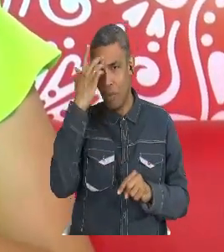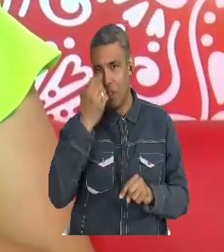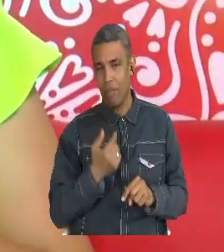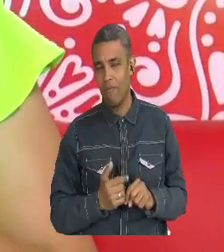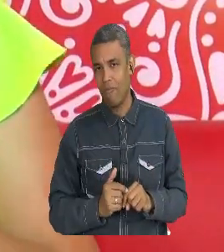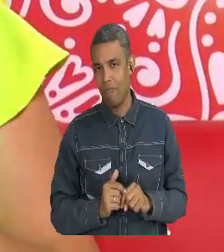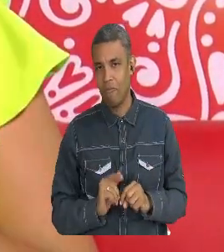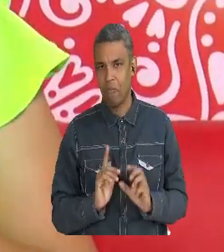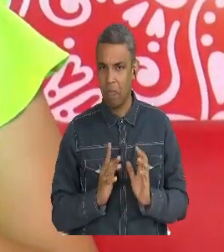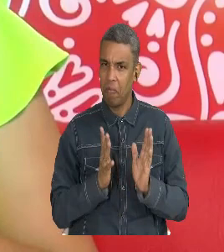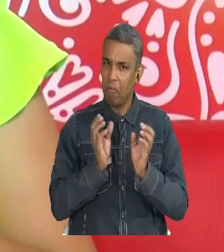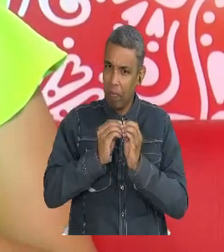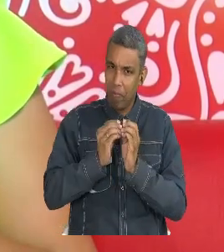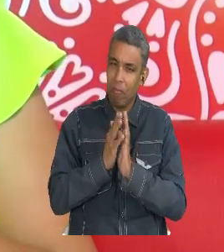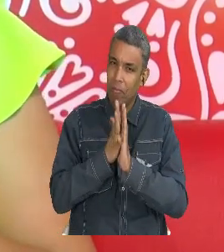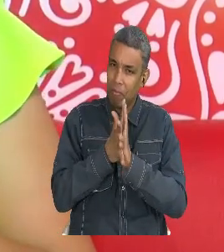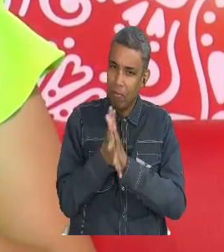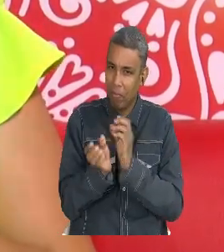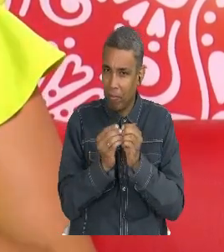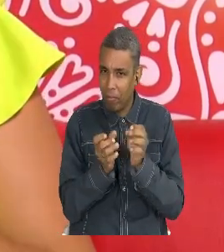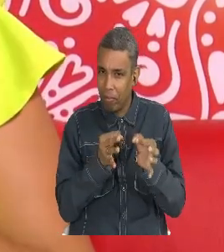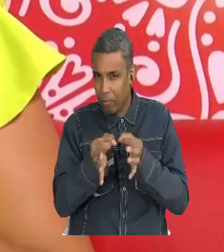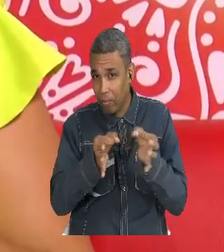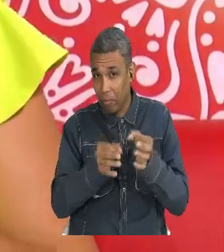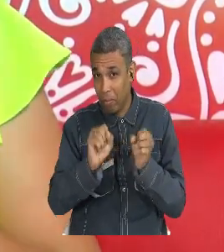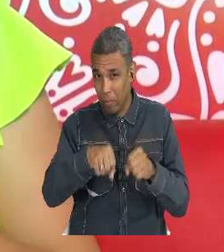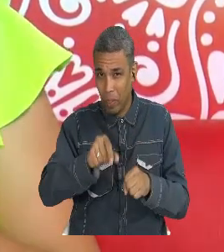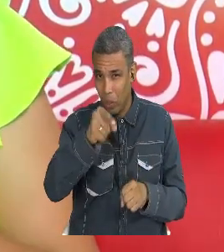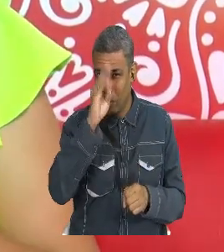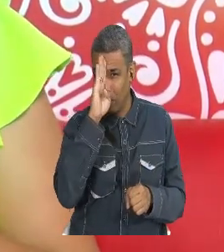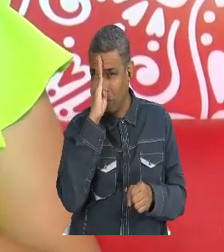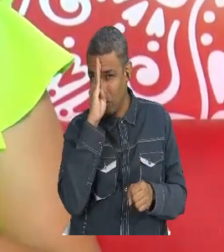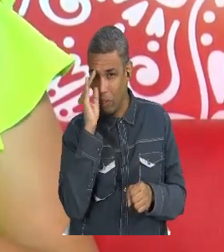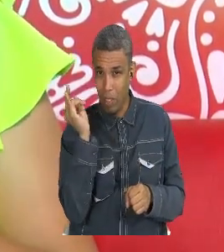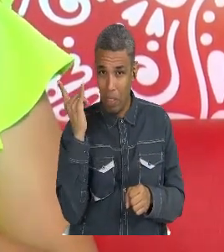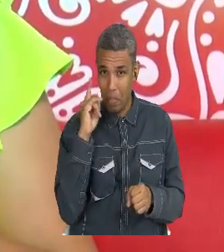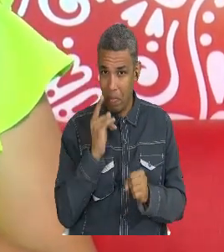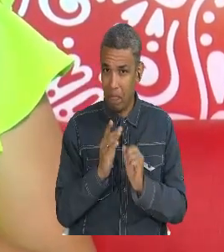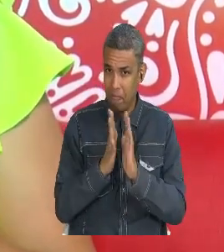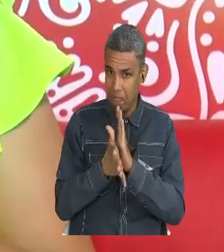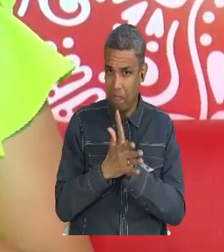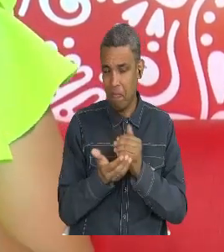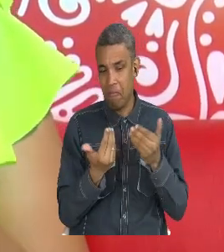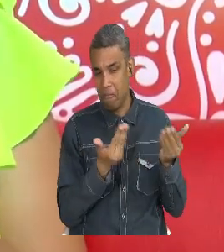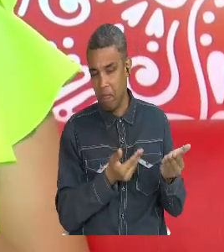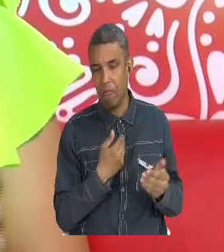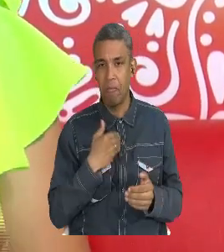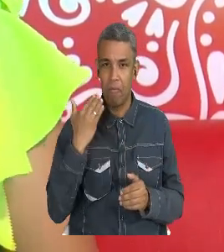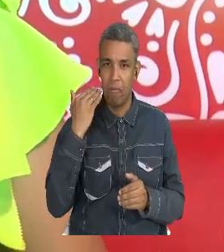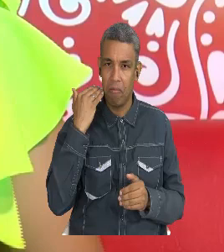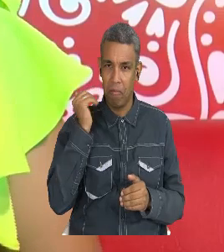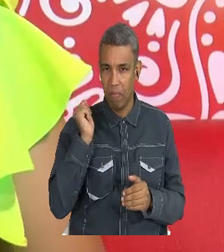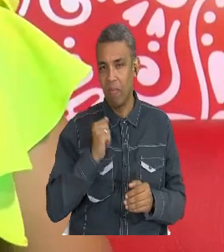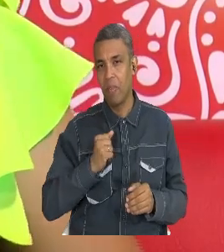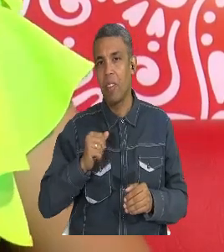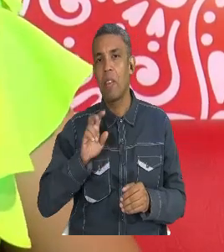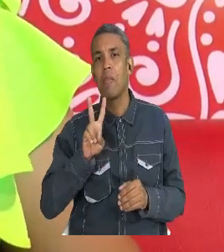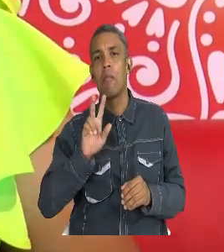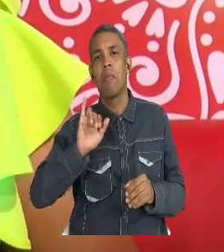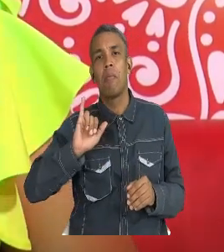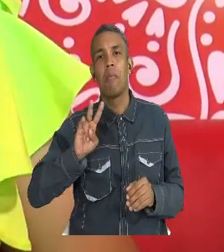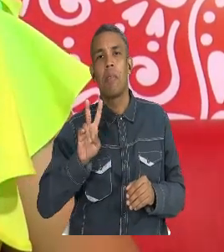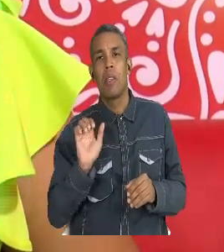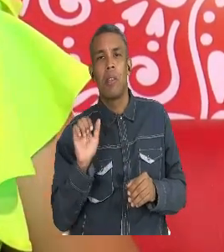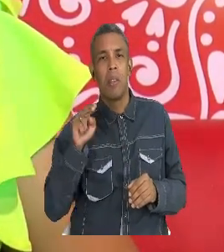ir contando acerca de todas esas dudas que ustedes tienen. Yo quiero contarles a todos ustedes que hoy jueves va a estar con nosotros aquí en